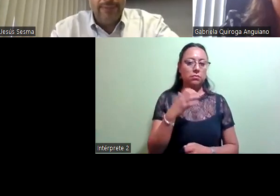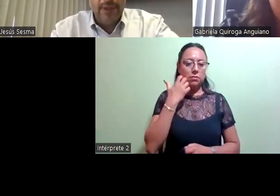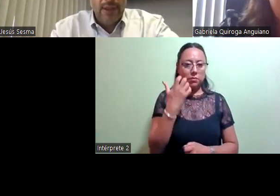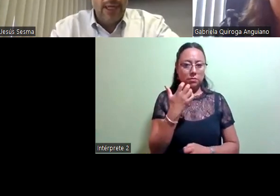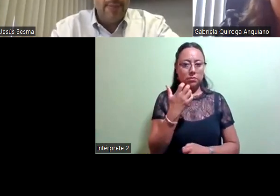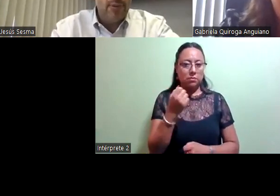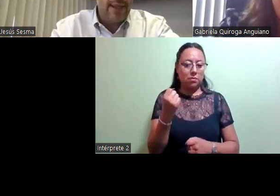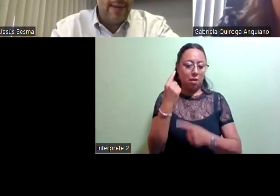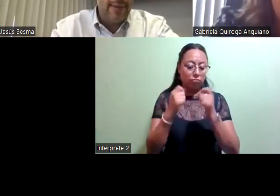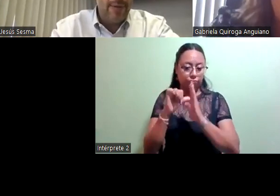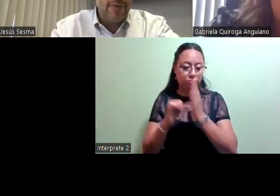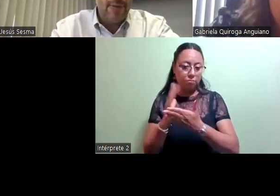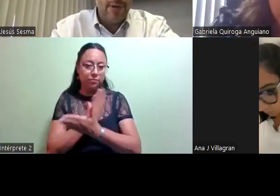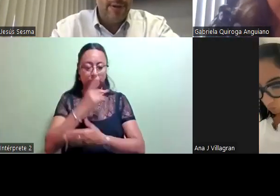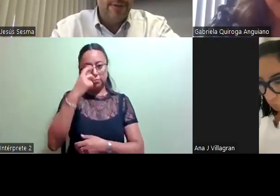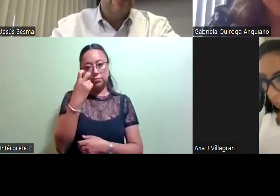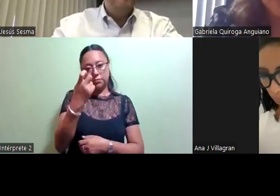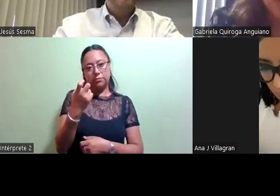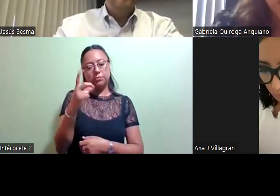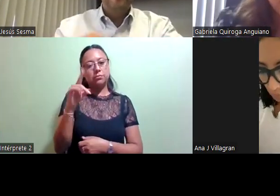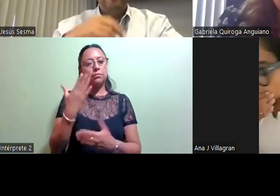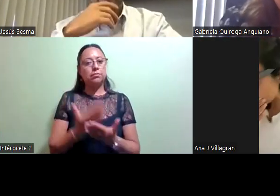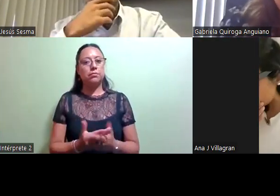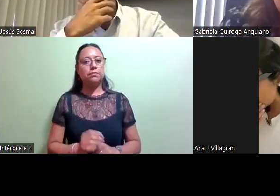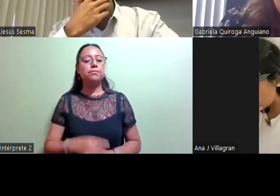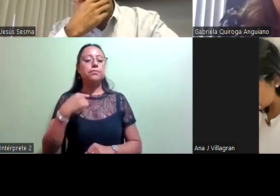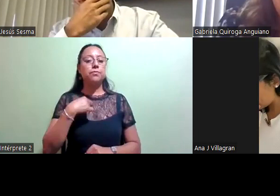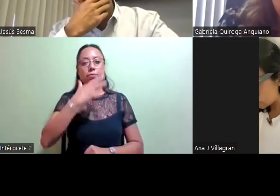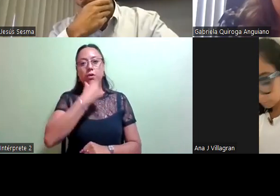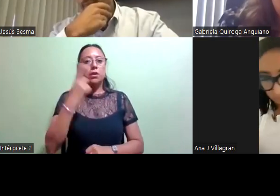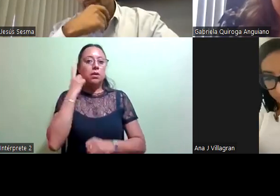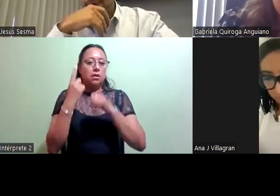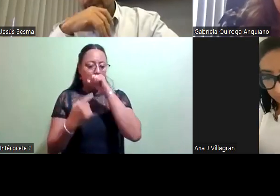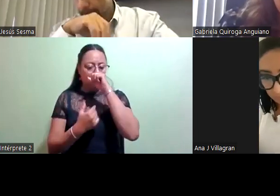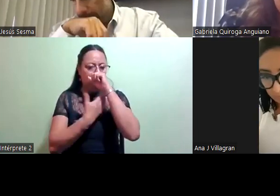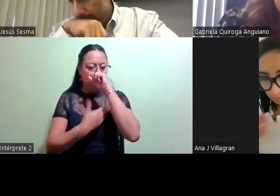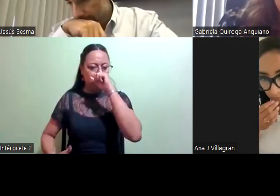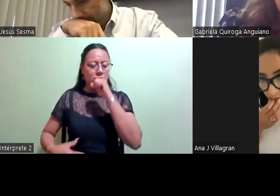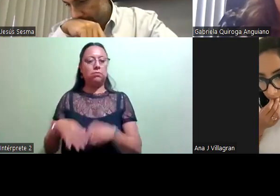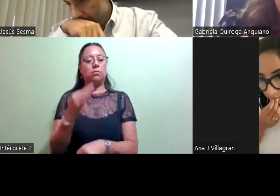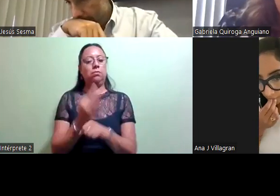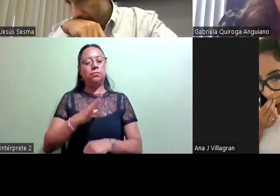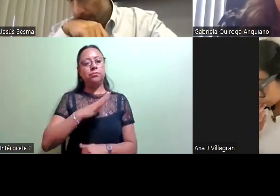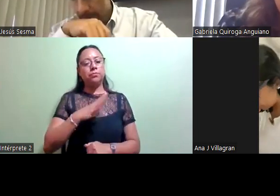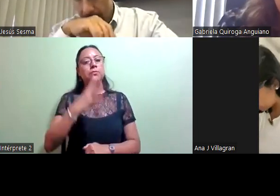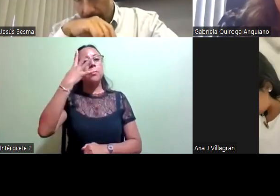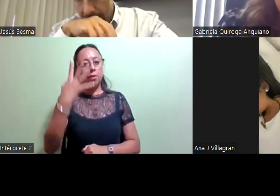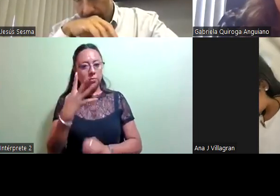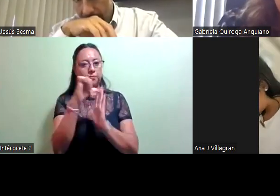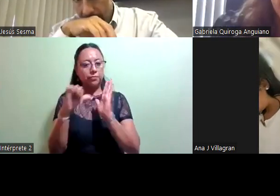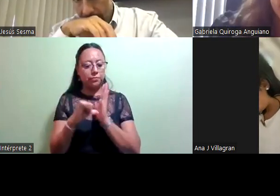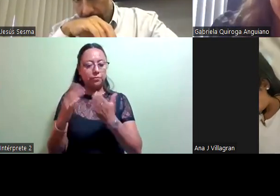discute. La diputada. No, diputado, presidente. Son 4 reservas las que voy